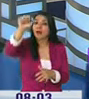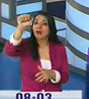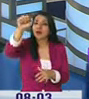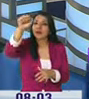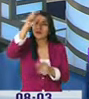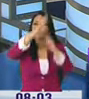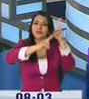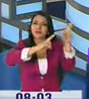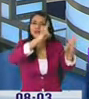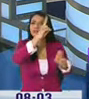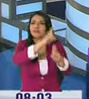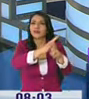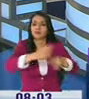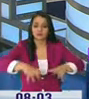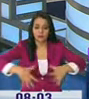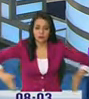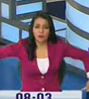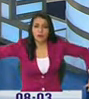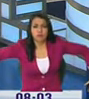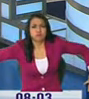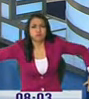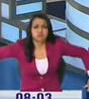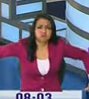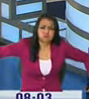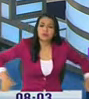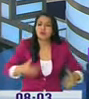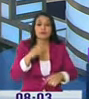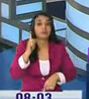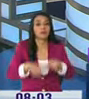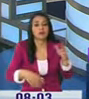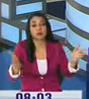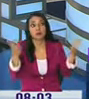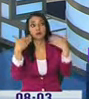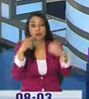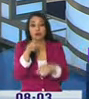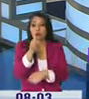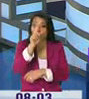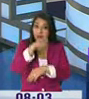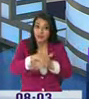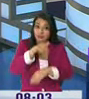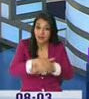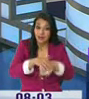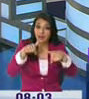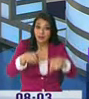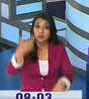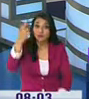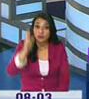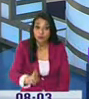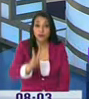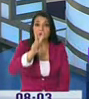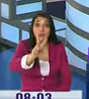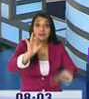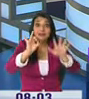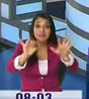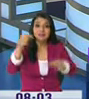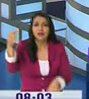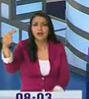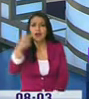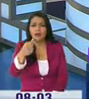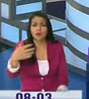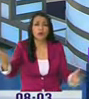así, no podía más del calor. Sí, yo salía de aquí a la 1 de la tarde y acá en el sur 27 grados centígrados